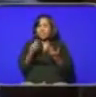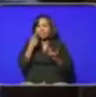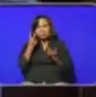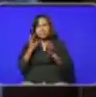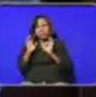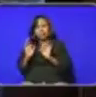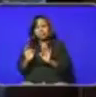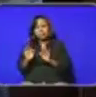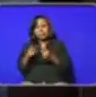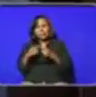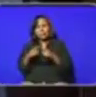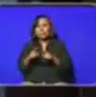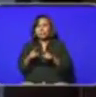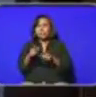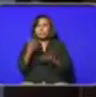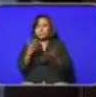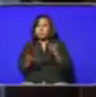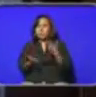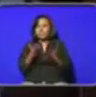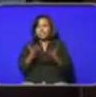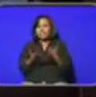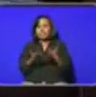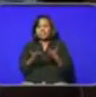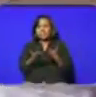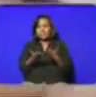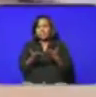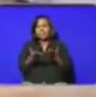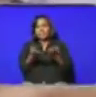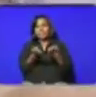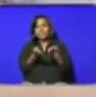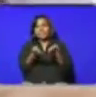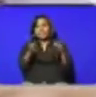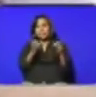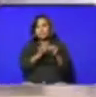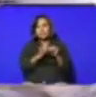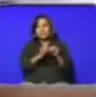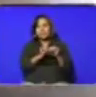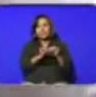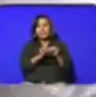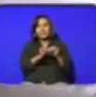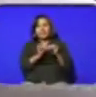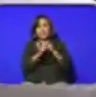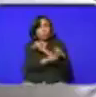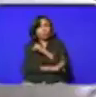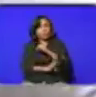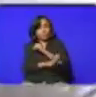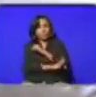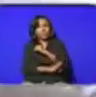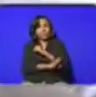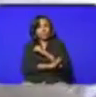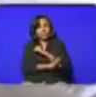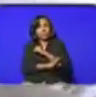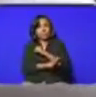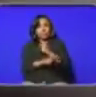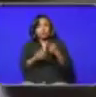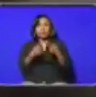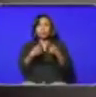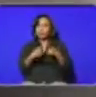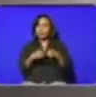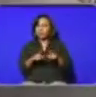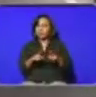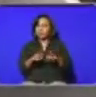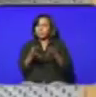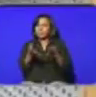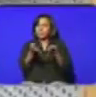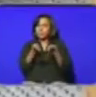de decir que está mal que sea un extranjero, sino que nosotros también nos hemos descuidado en esa manera en que se ofrece el servicio. Lo que